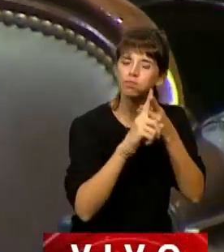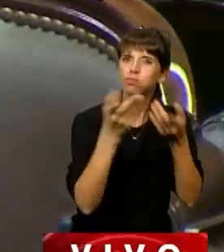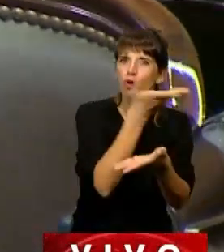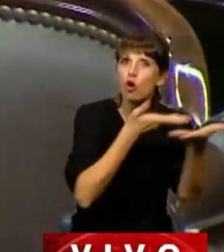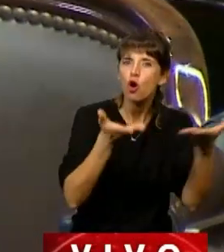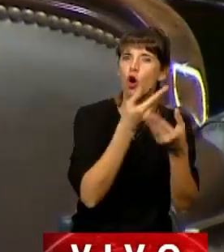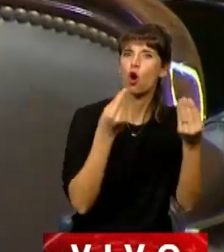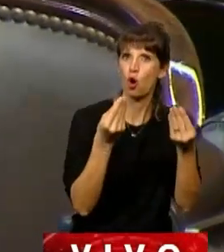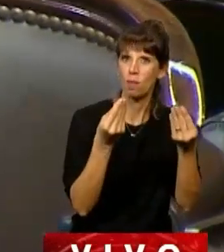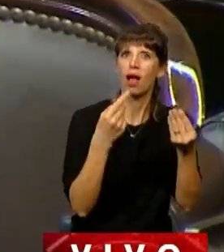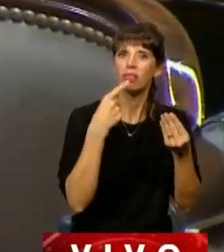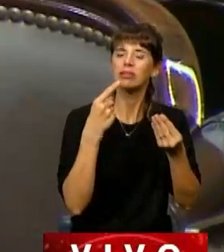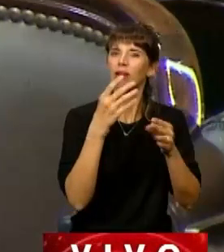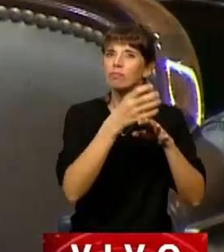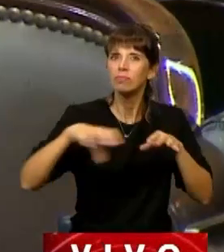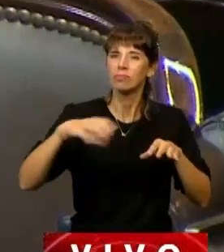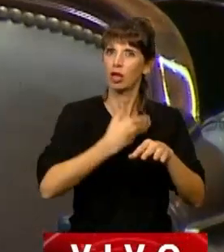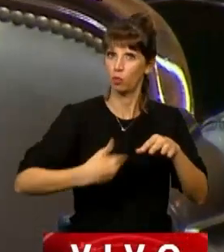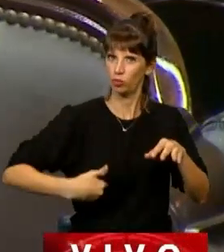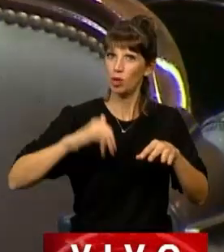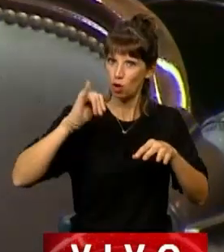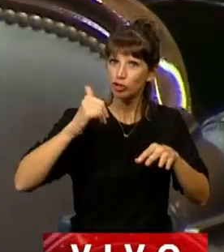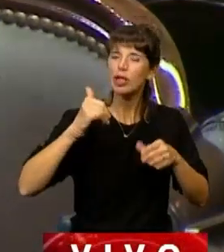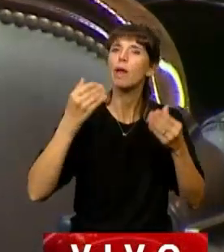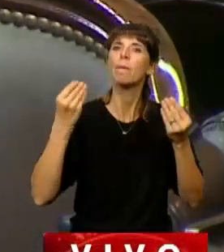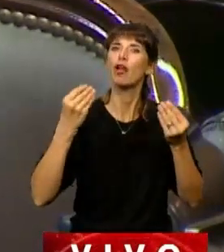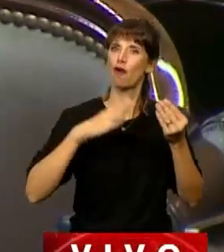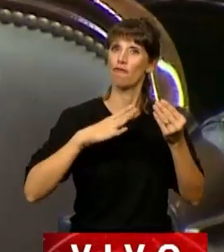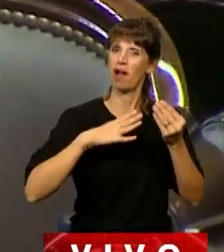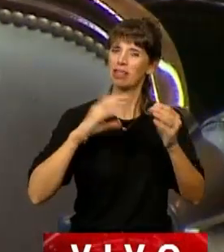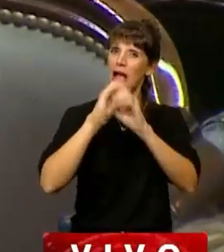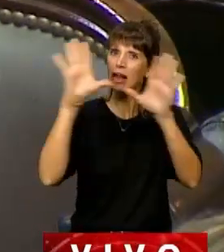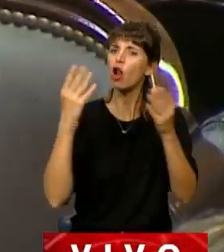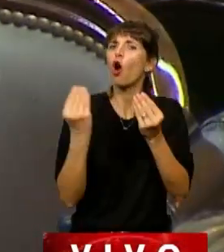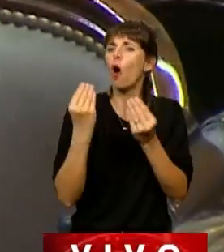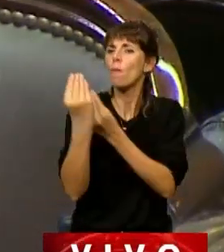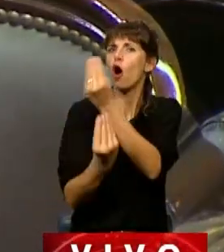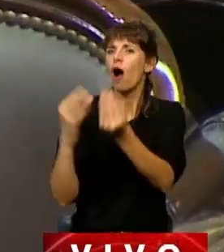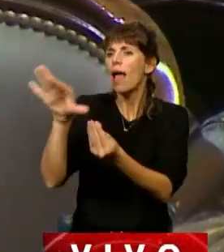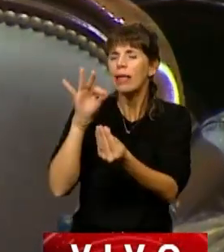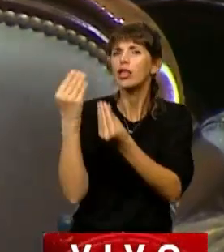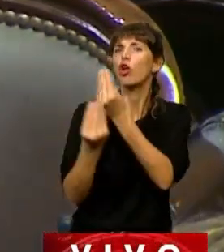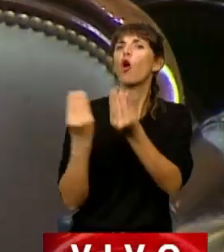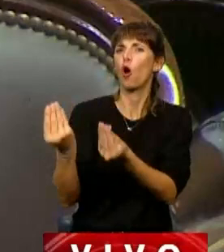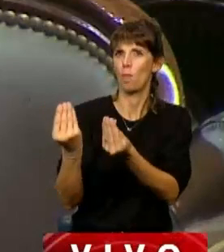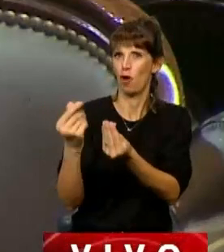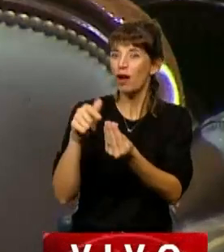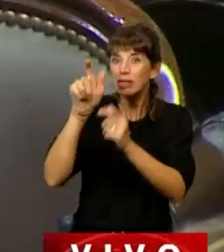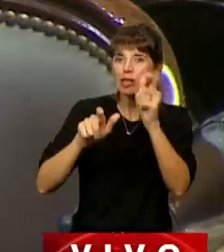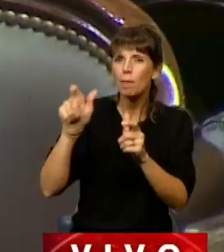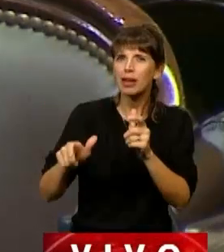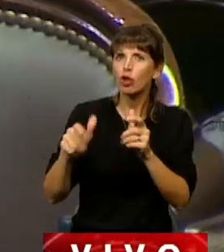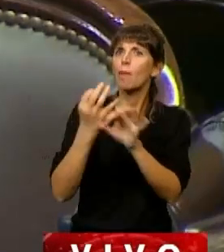de un órgano ejecutivo, pero no dice ni cómo se constituye, ni tampoco establece los requisitos de idoneidad ni